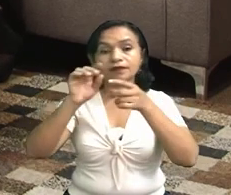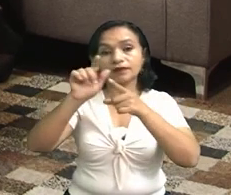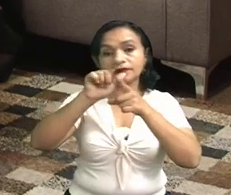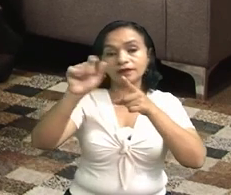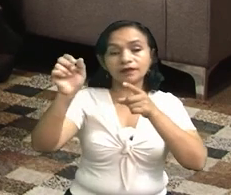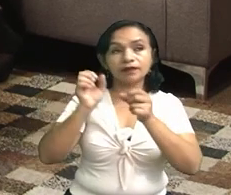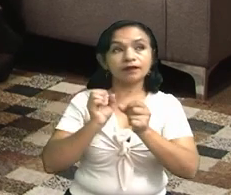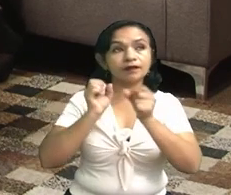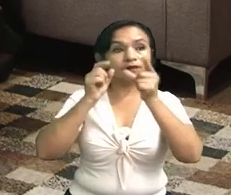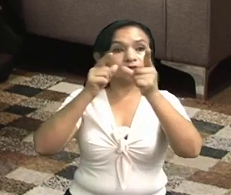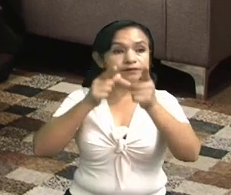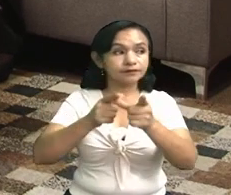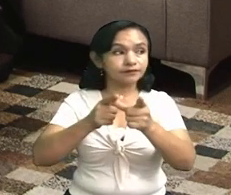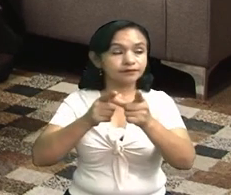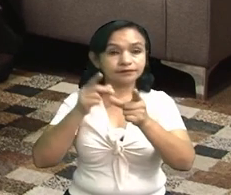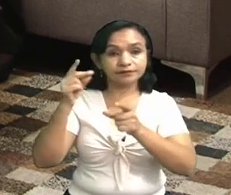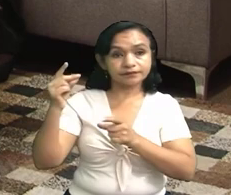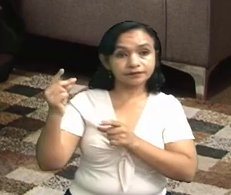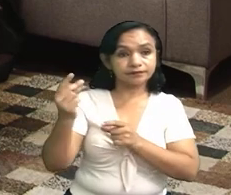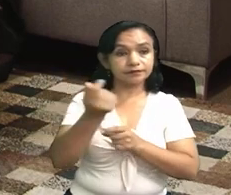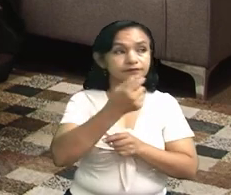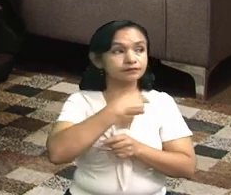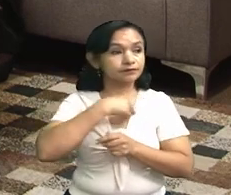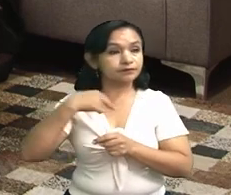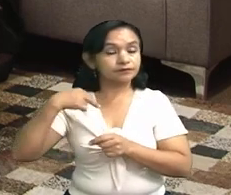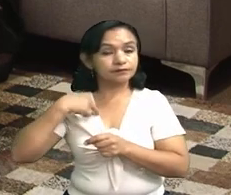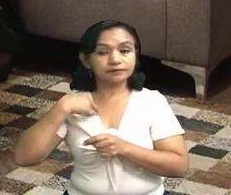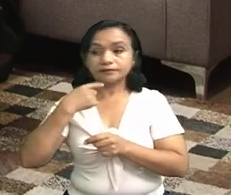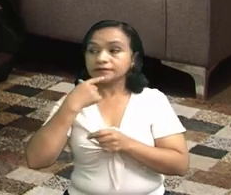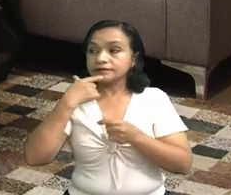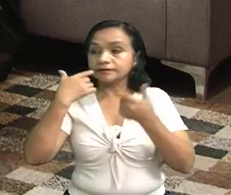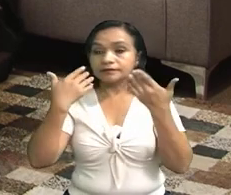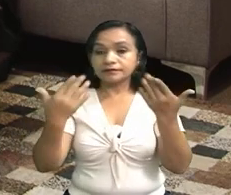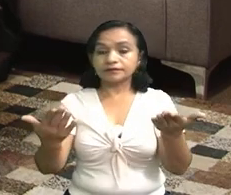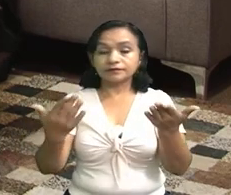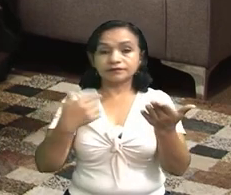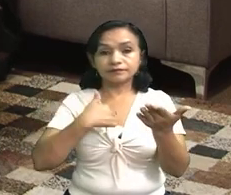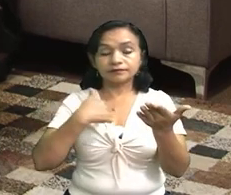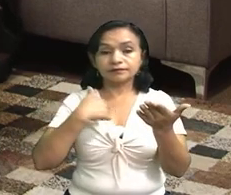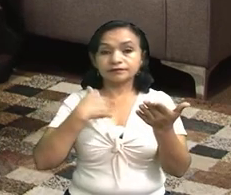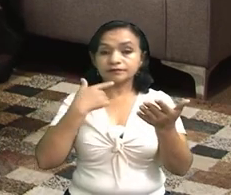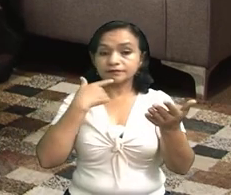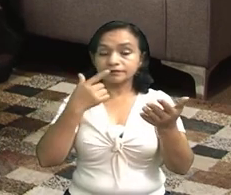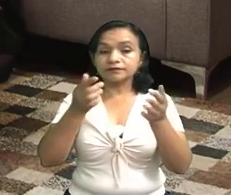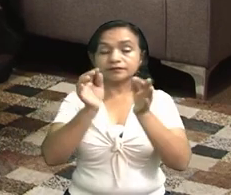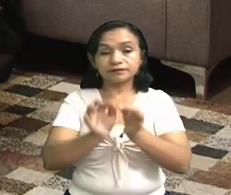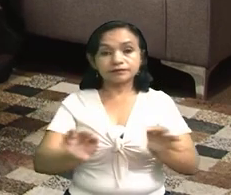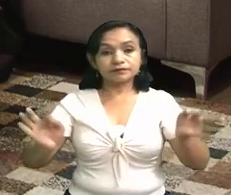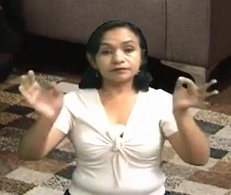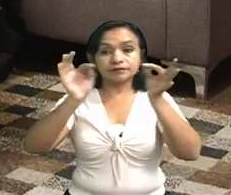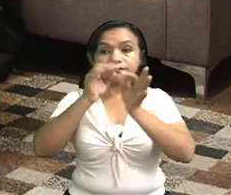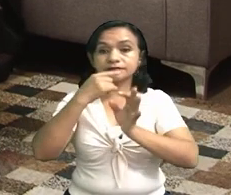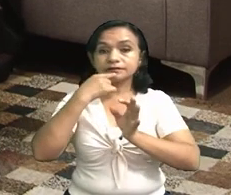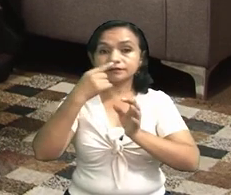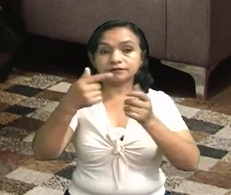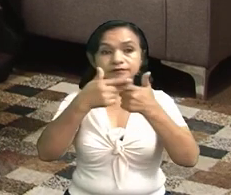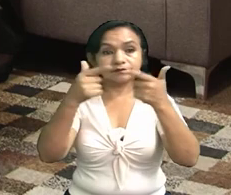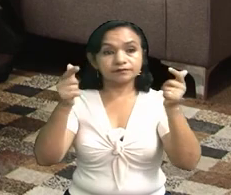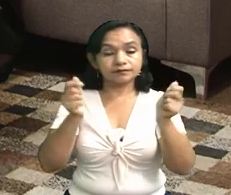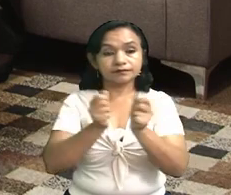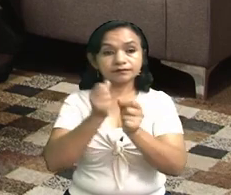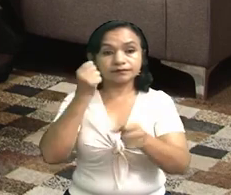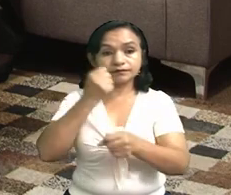octubre. Muy rápido pues lo hicimos, porque también yo creo que es importante señalar que un equipo